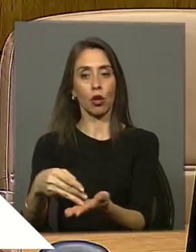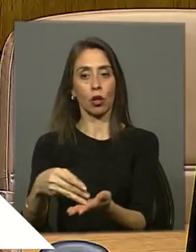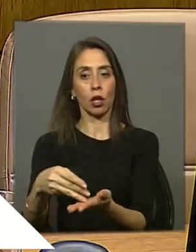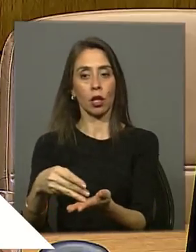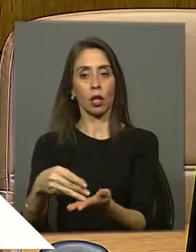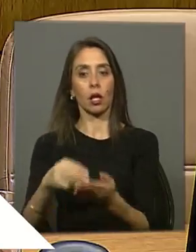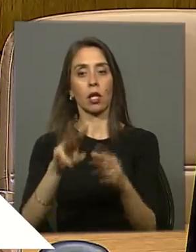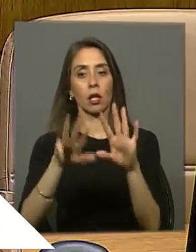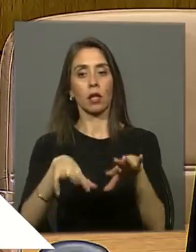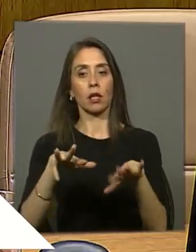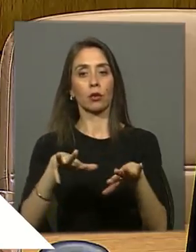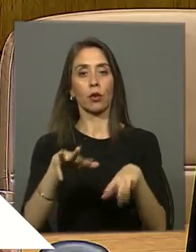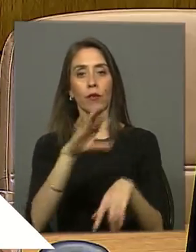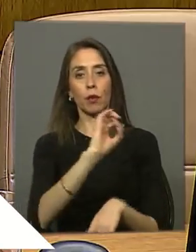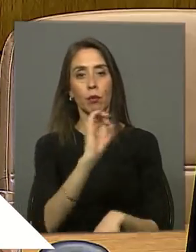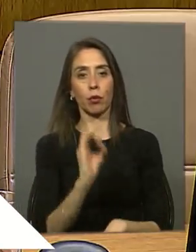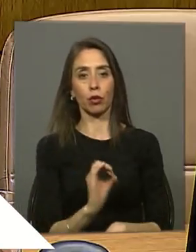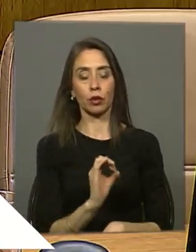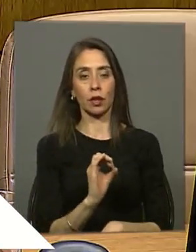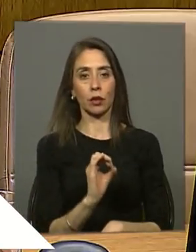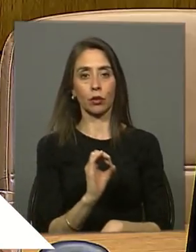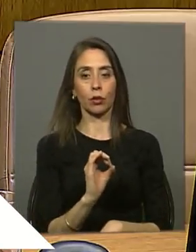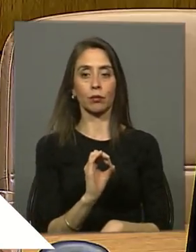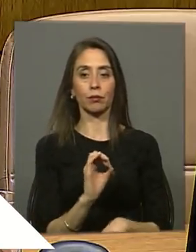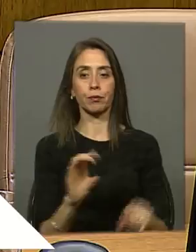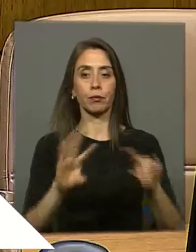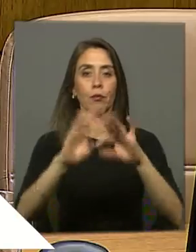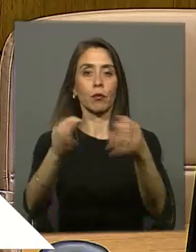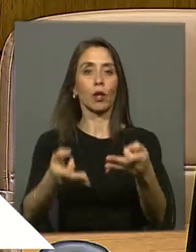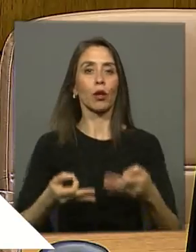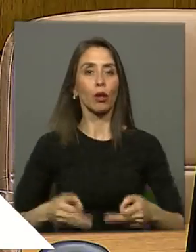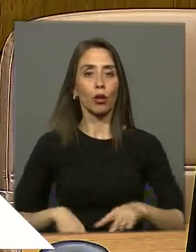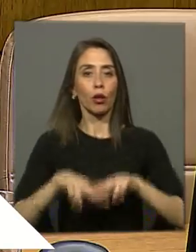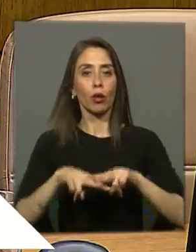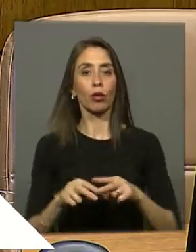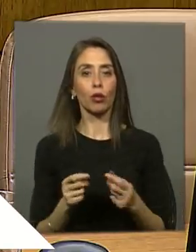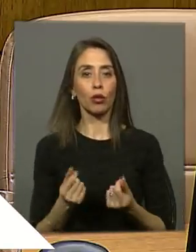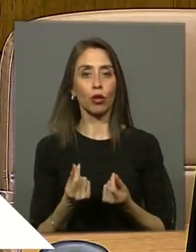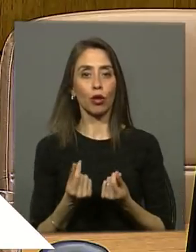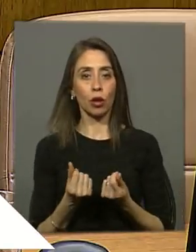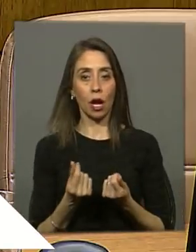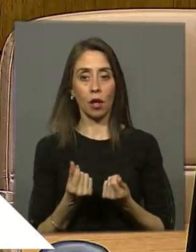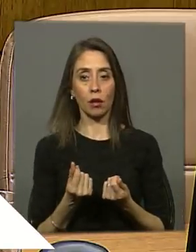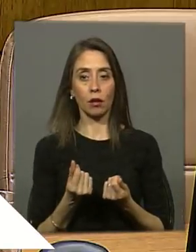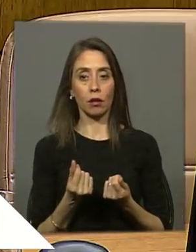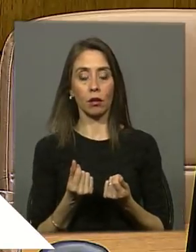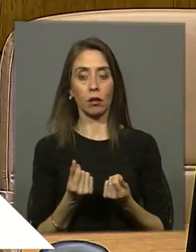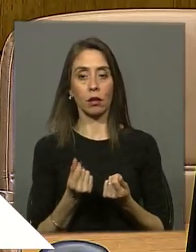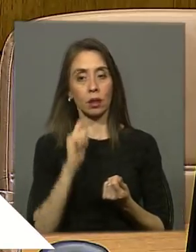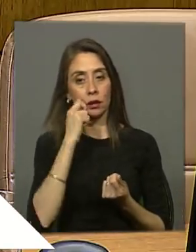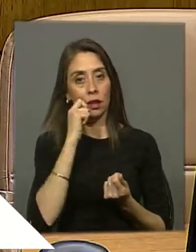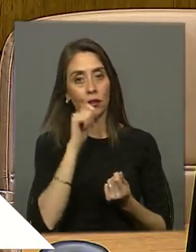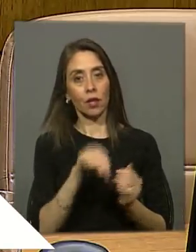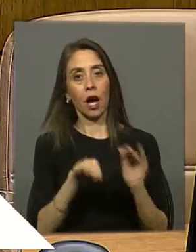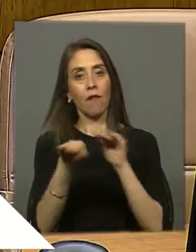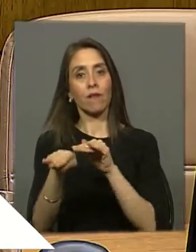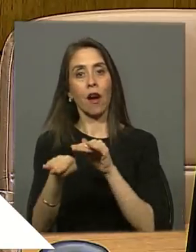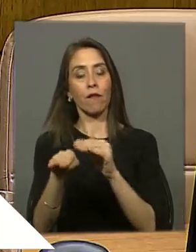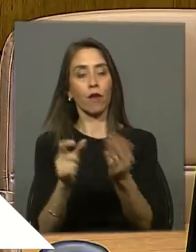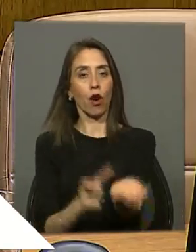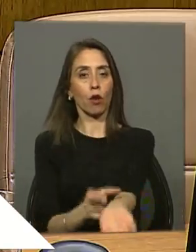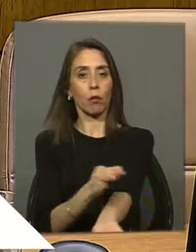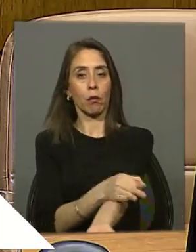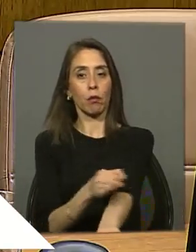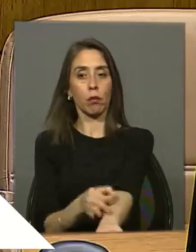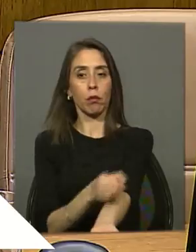un 19% del total de los recursos ¿esto es favorecer a las provincias